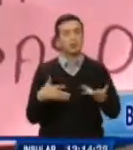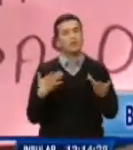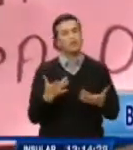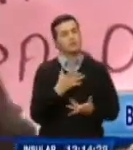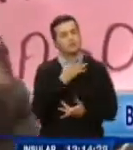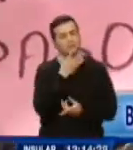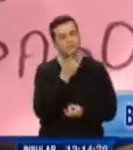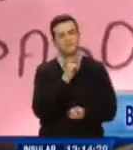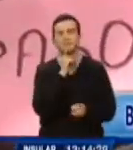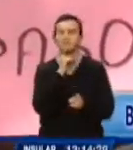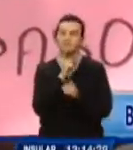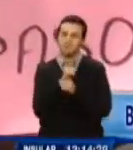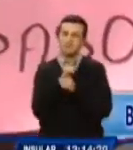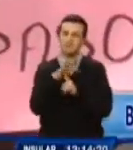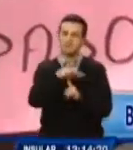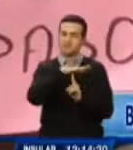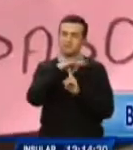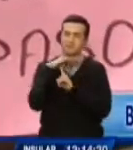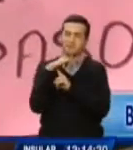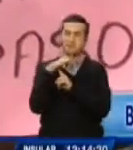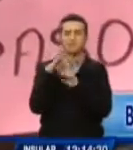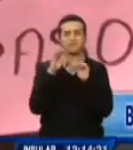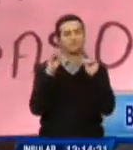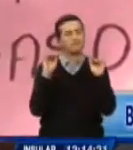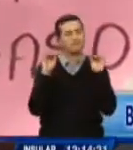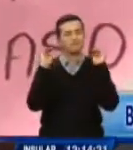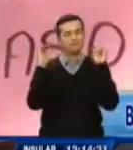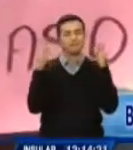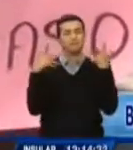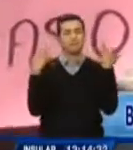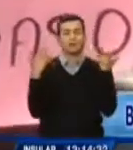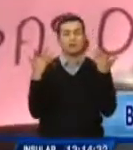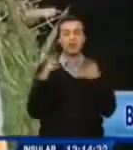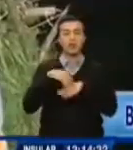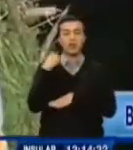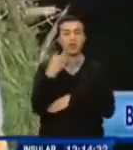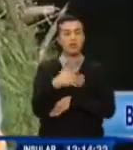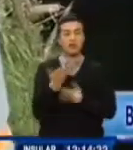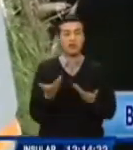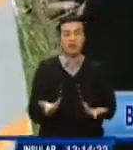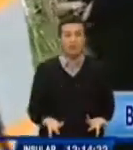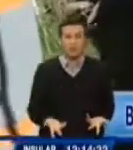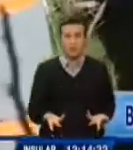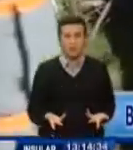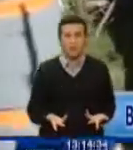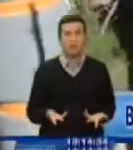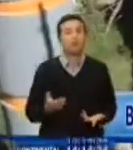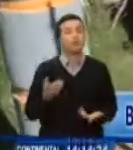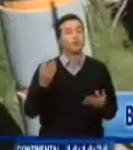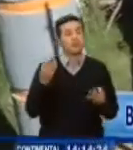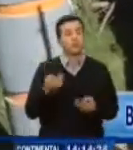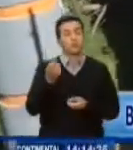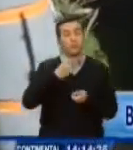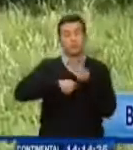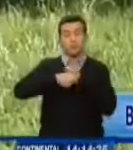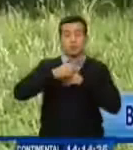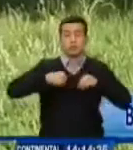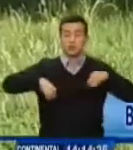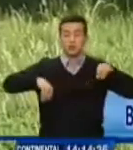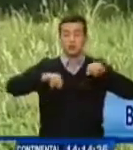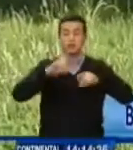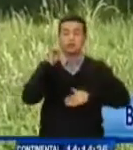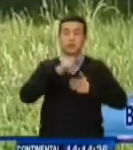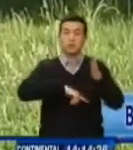gusto tener un parque de esa calidad para no poder utilizar? Cuestionan además la venta de un terreno sobre el que pesa